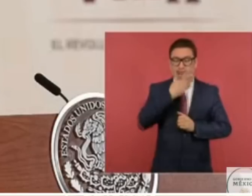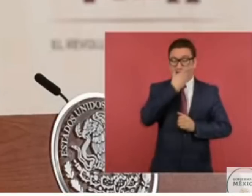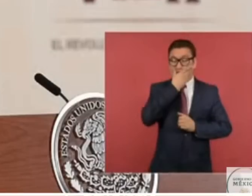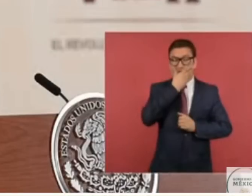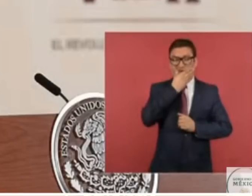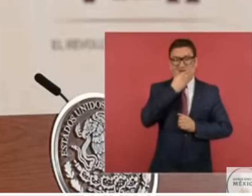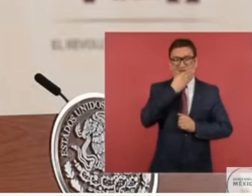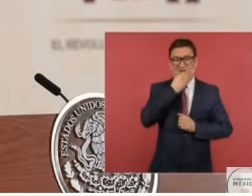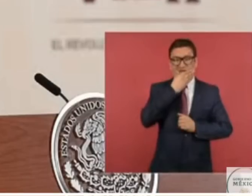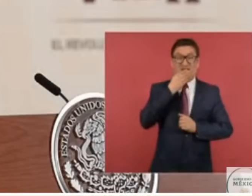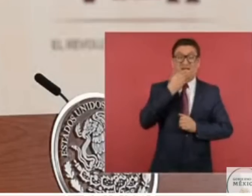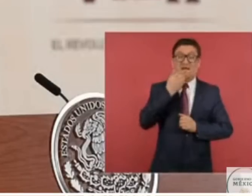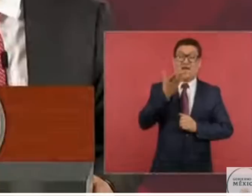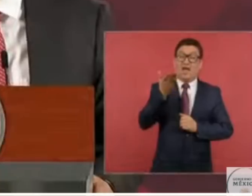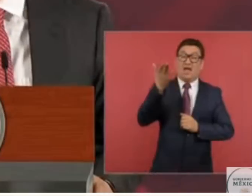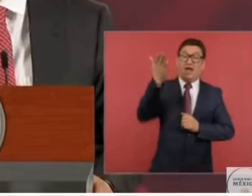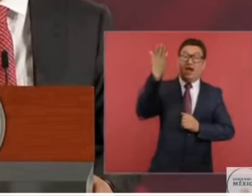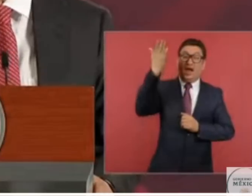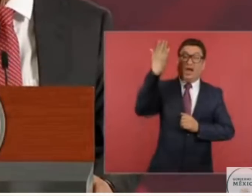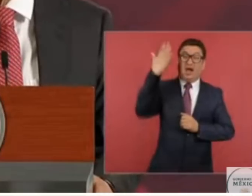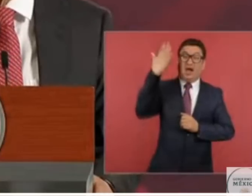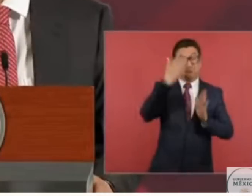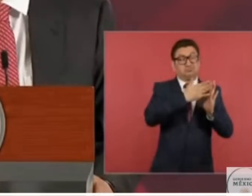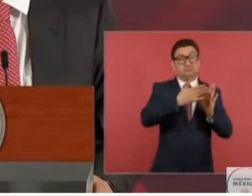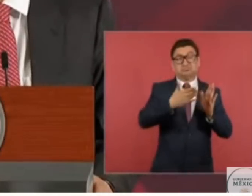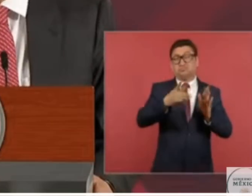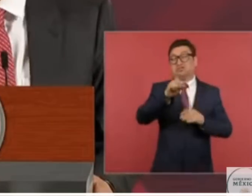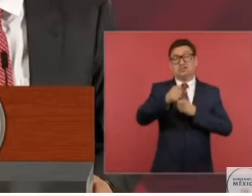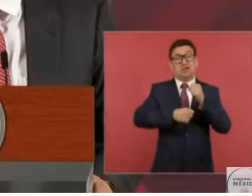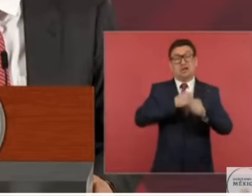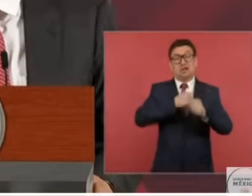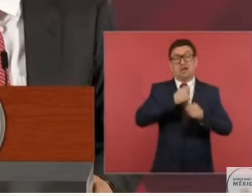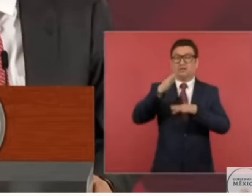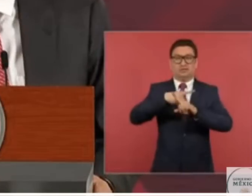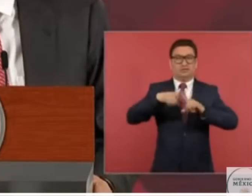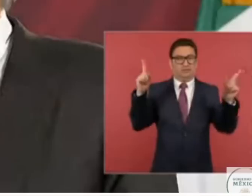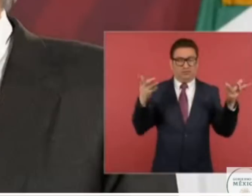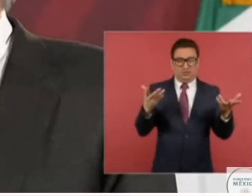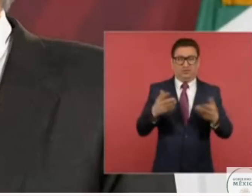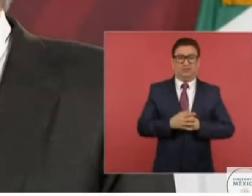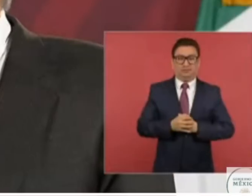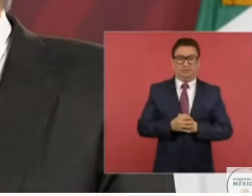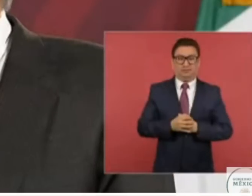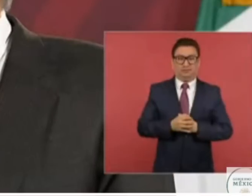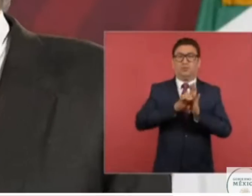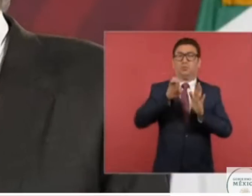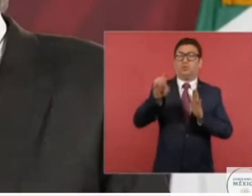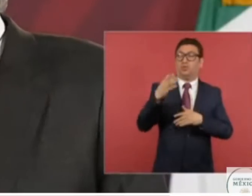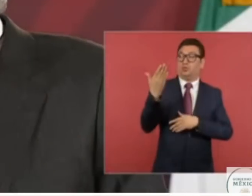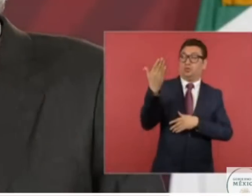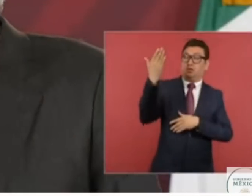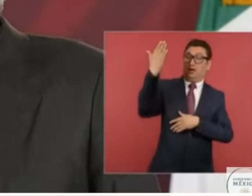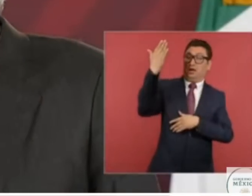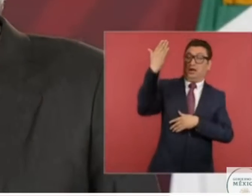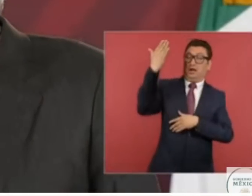pasaron siglos. Imagínense qué sucedía en los tres siglos de dominación